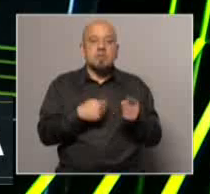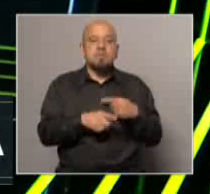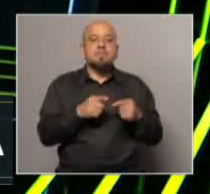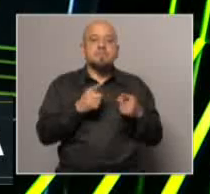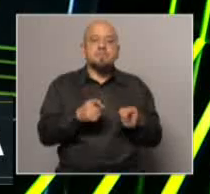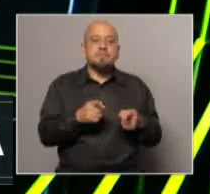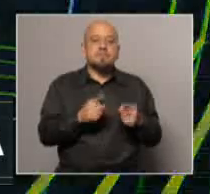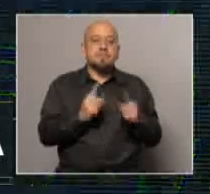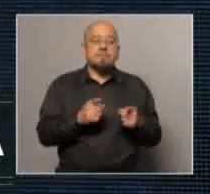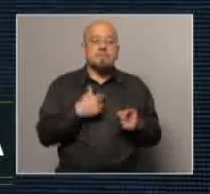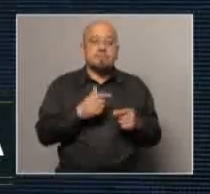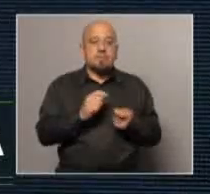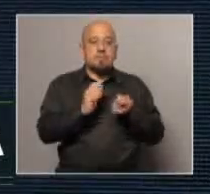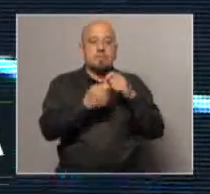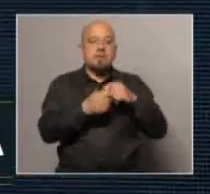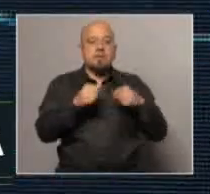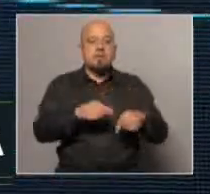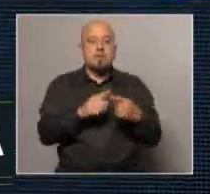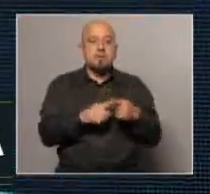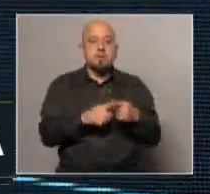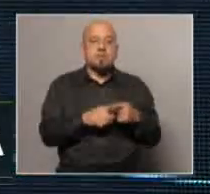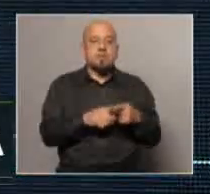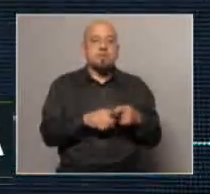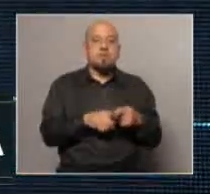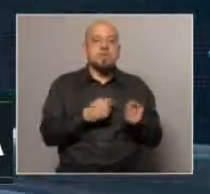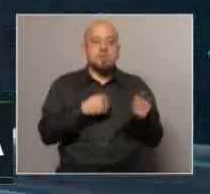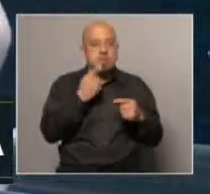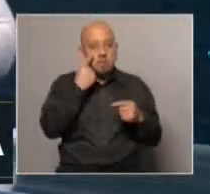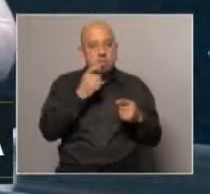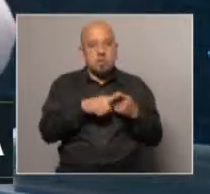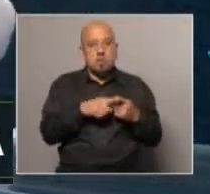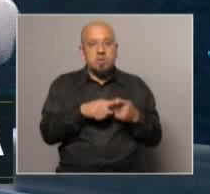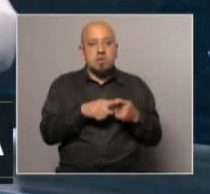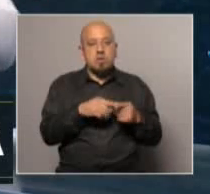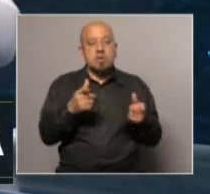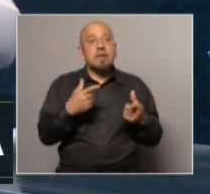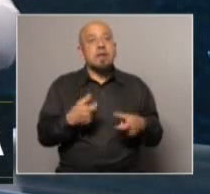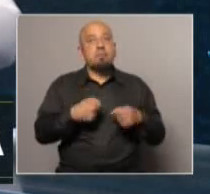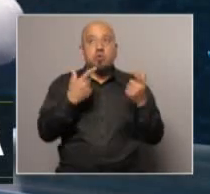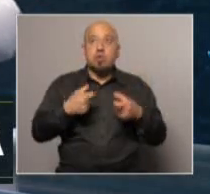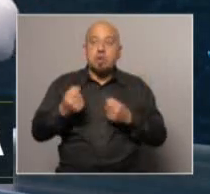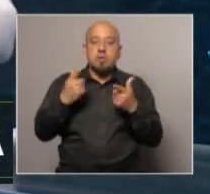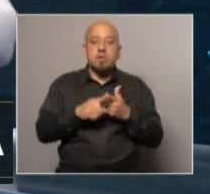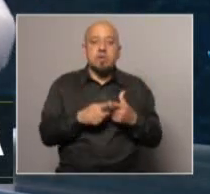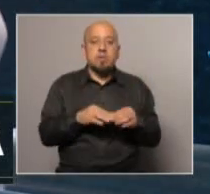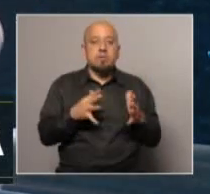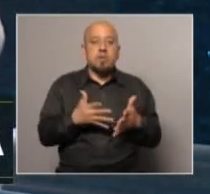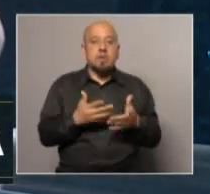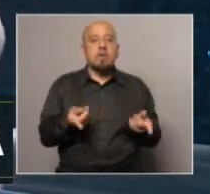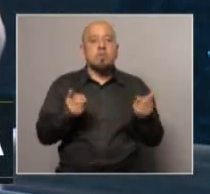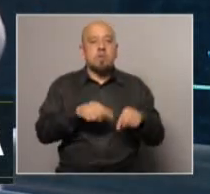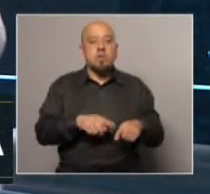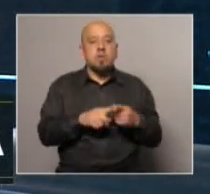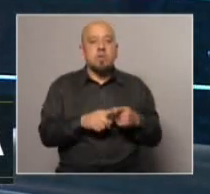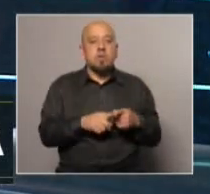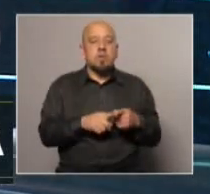también está siendo un cambio y cuando un día se despierten los países se van a dar cuenta de esta paradoja de que están exportando la materia prima para que luego vuelva el